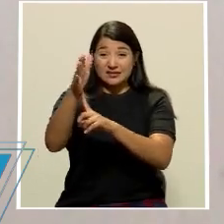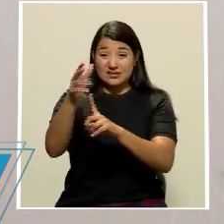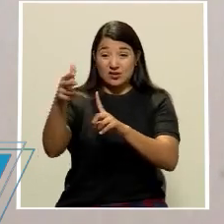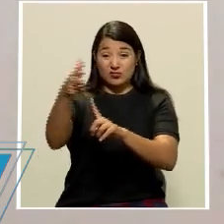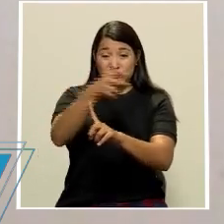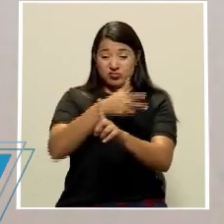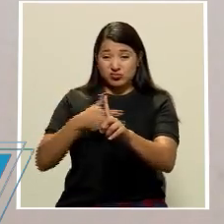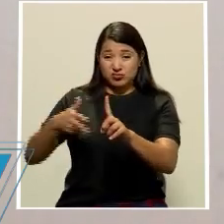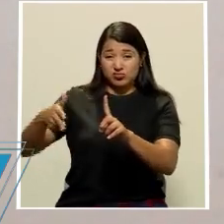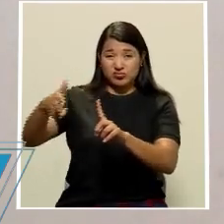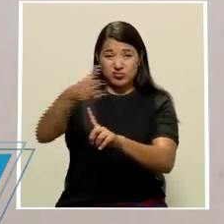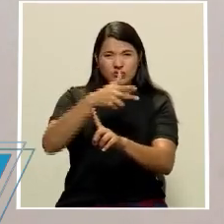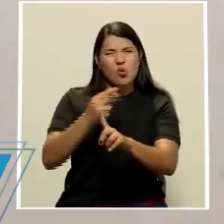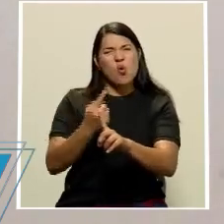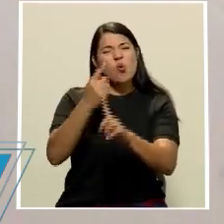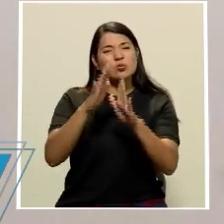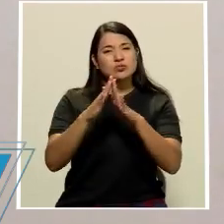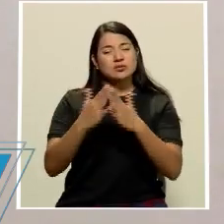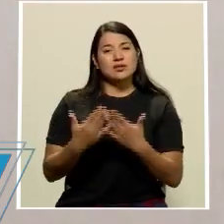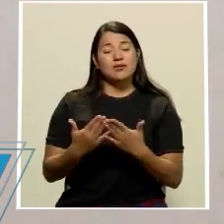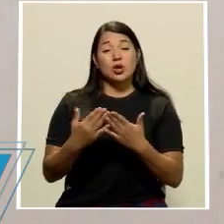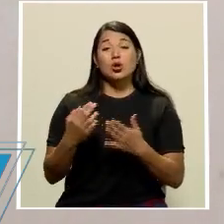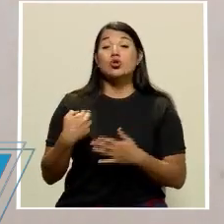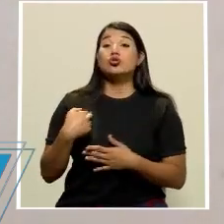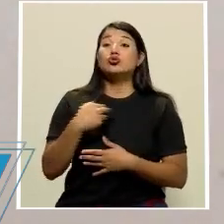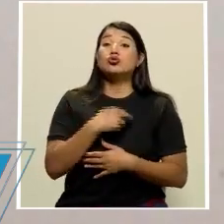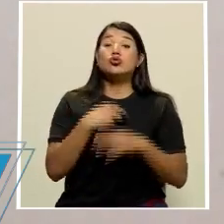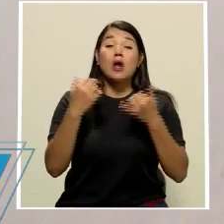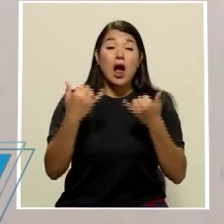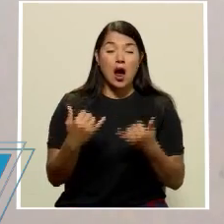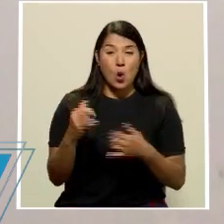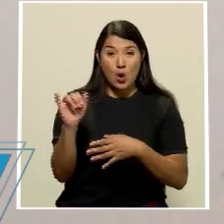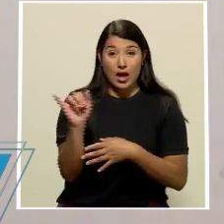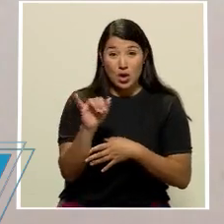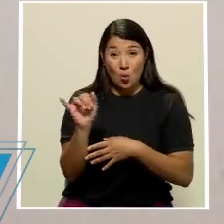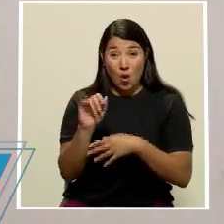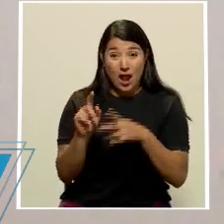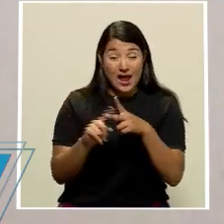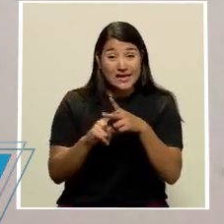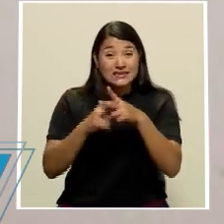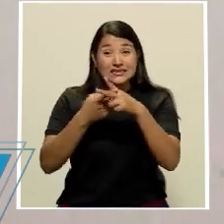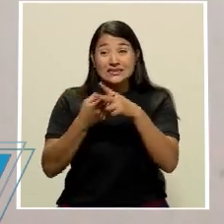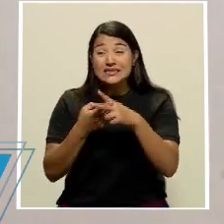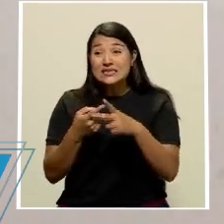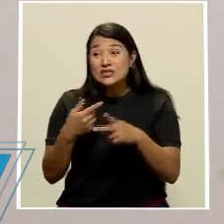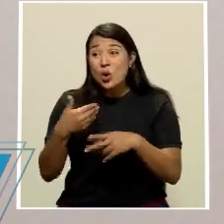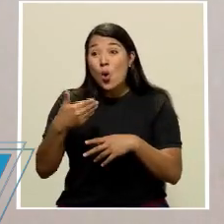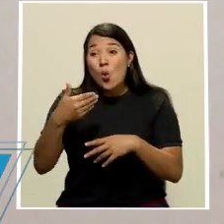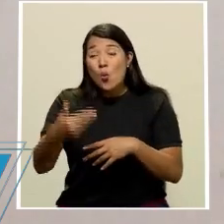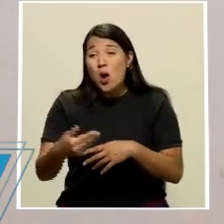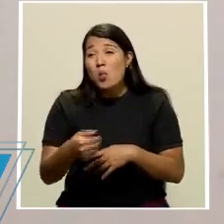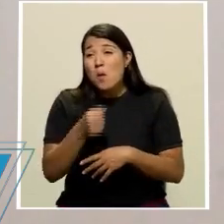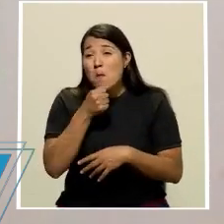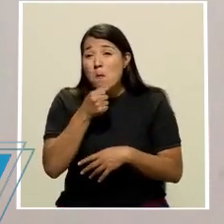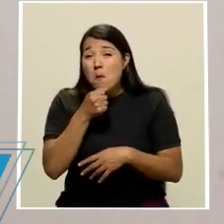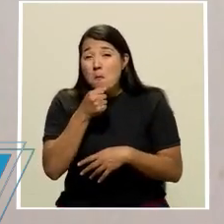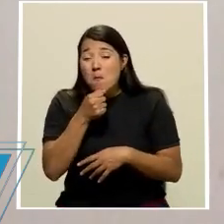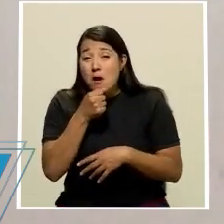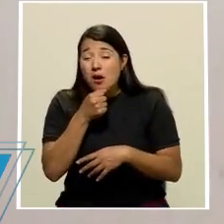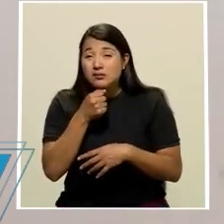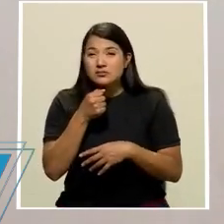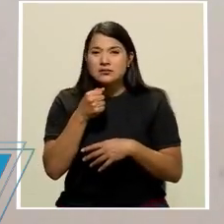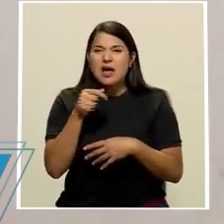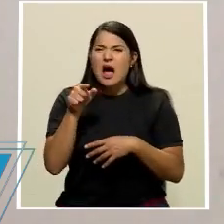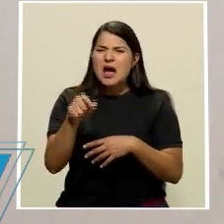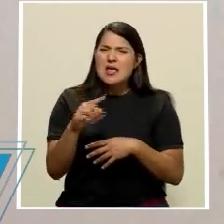tiene características de nacionalismo, lo observamos muchísimo al inicio también en las ruedas de prensa, cuando hablaban de la